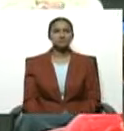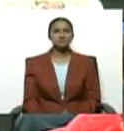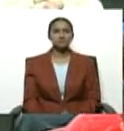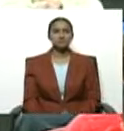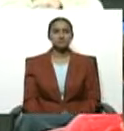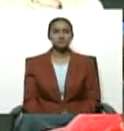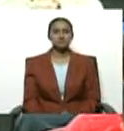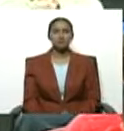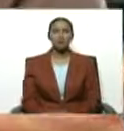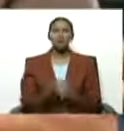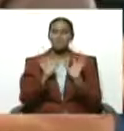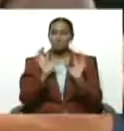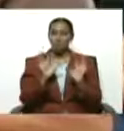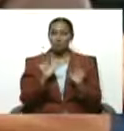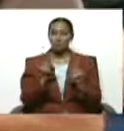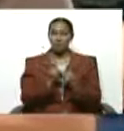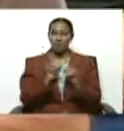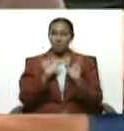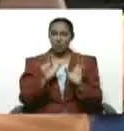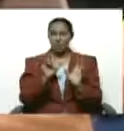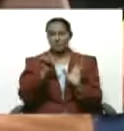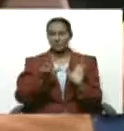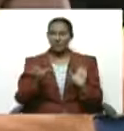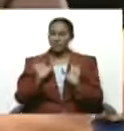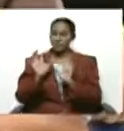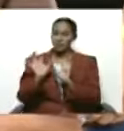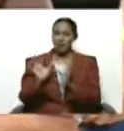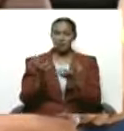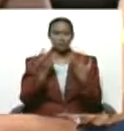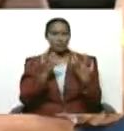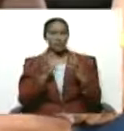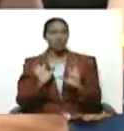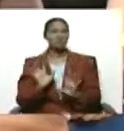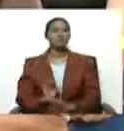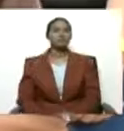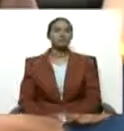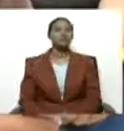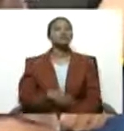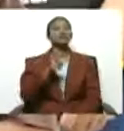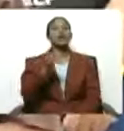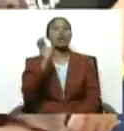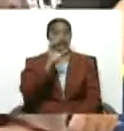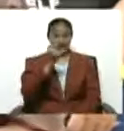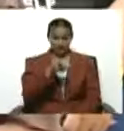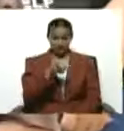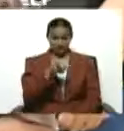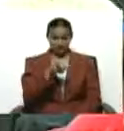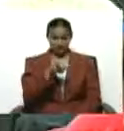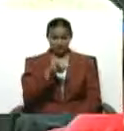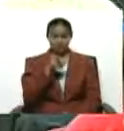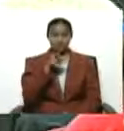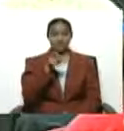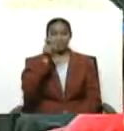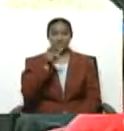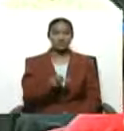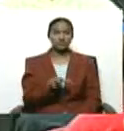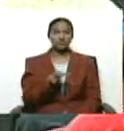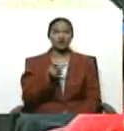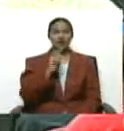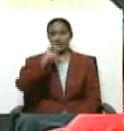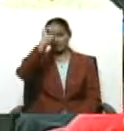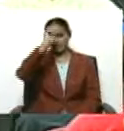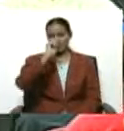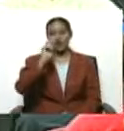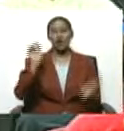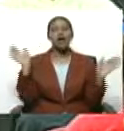No, no. Hablemos de otra cosa. Si tú eres del Caracas, estoy hablando de que tengo, le falta la gorra de las águilas y